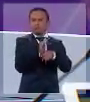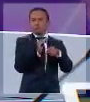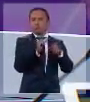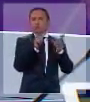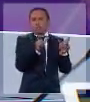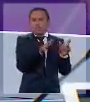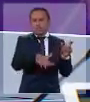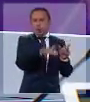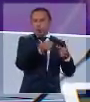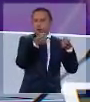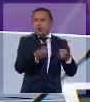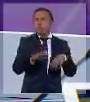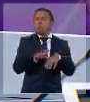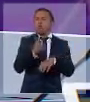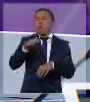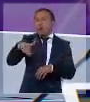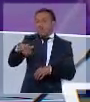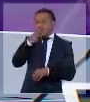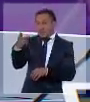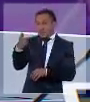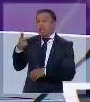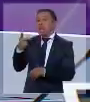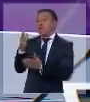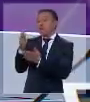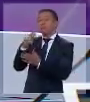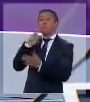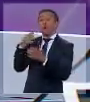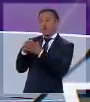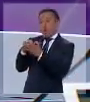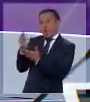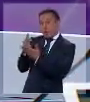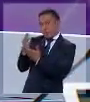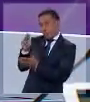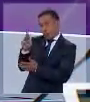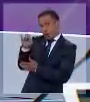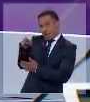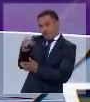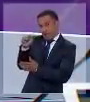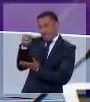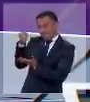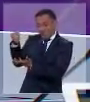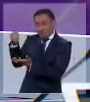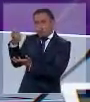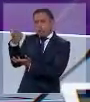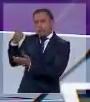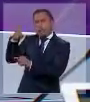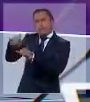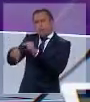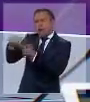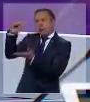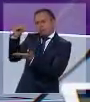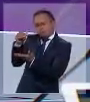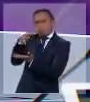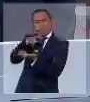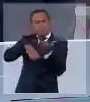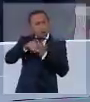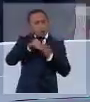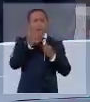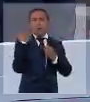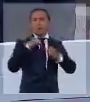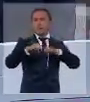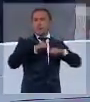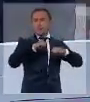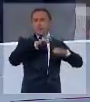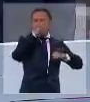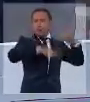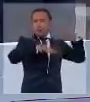dinero de Morena para dárselo a los damnificados. Y lo que nosotros detectamos es que en ese fideicomiso salió a recoger dinero